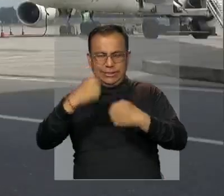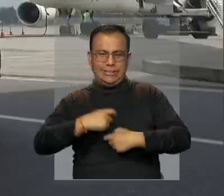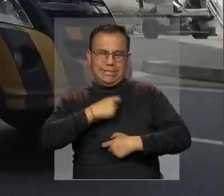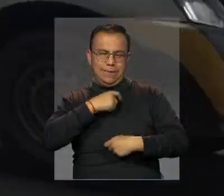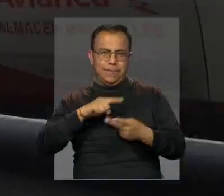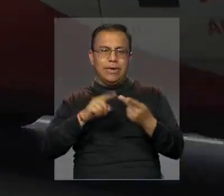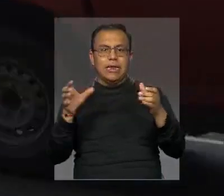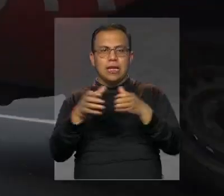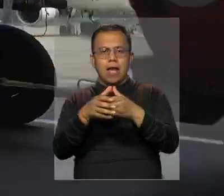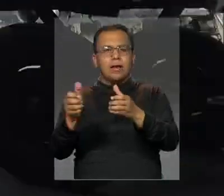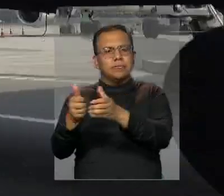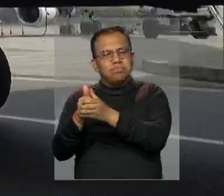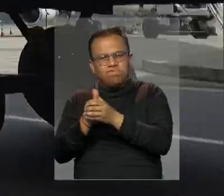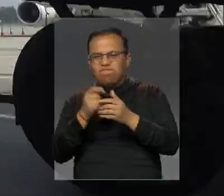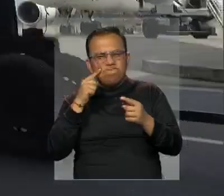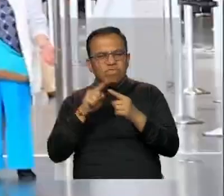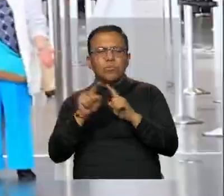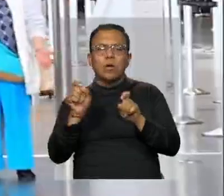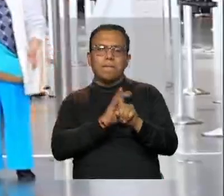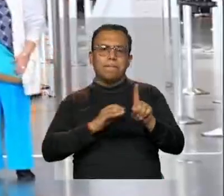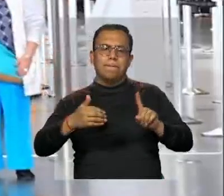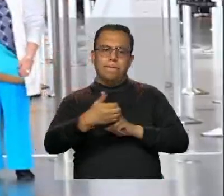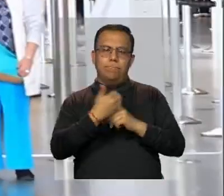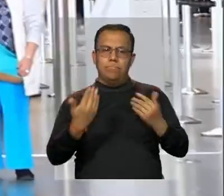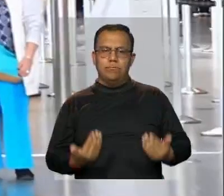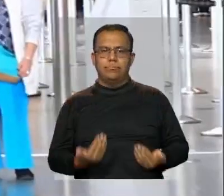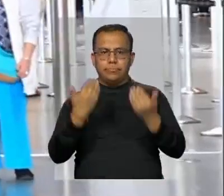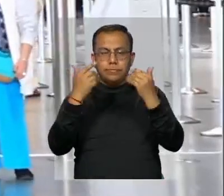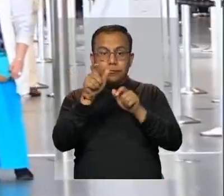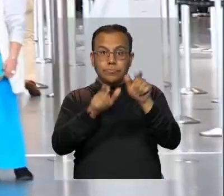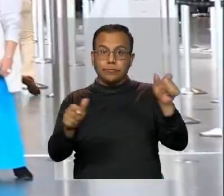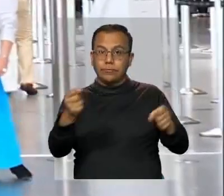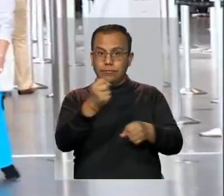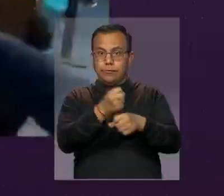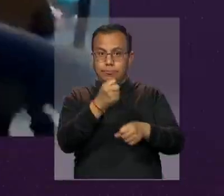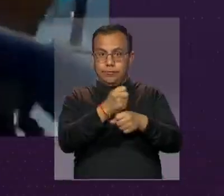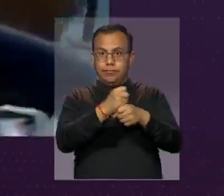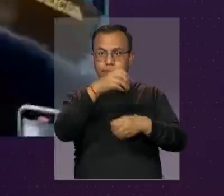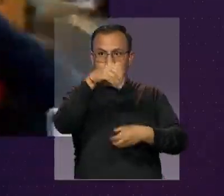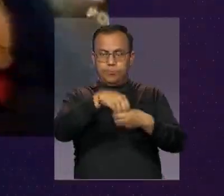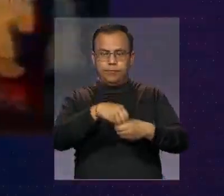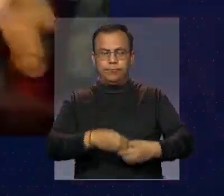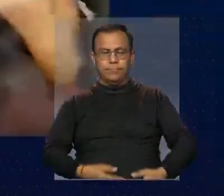y sindicatos, y busca proteger el bienestar de los trabajadores aéreos.